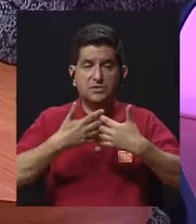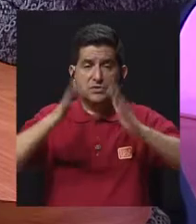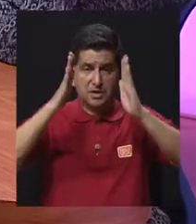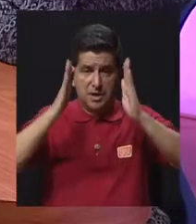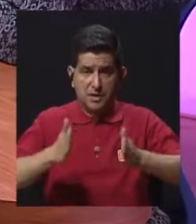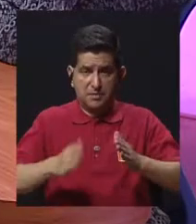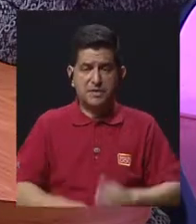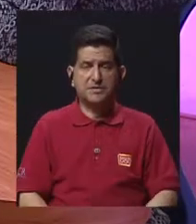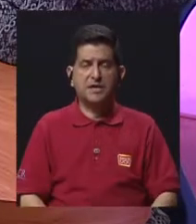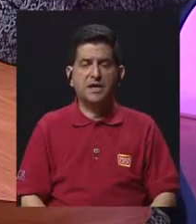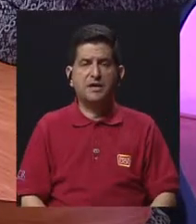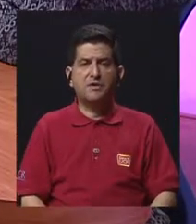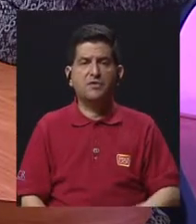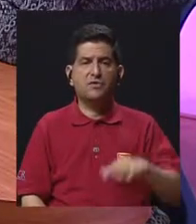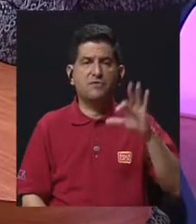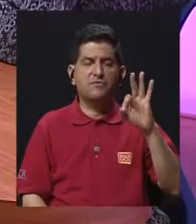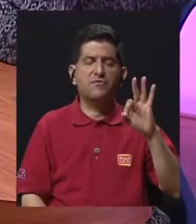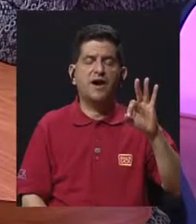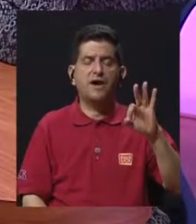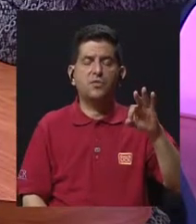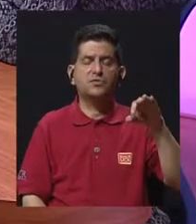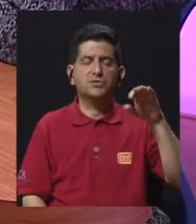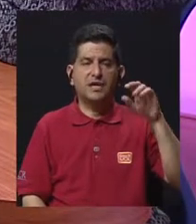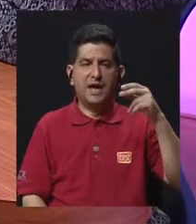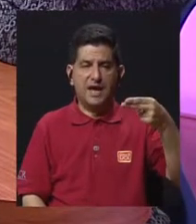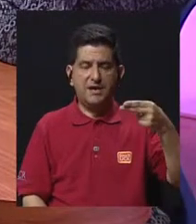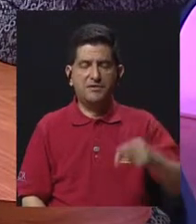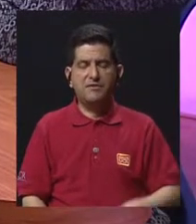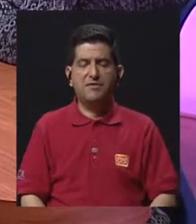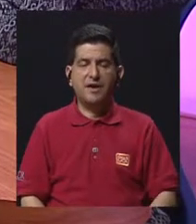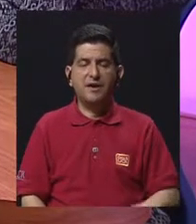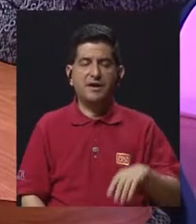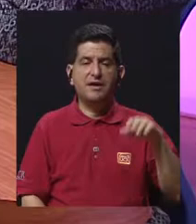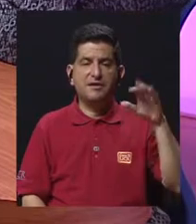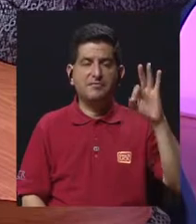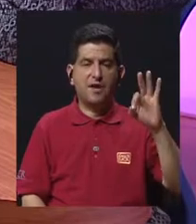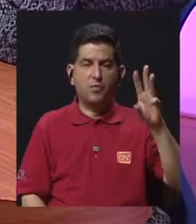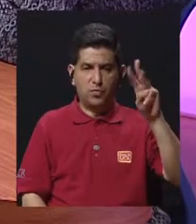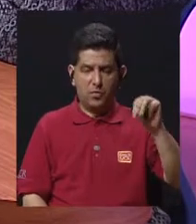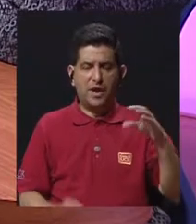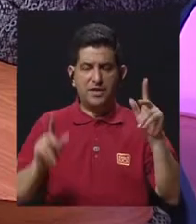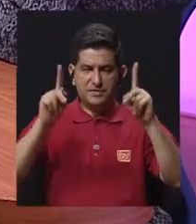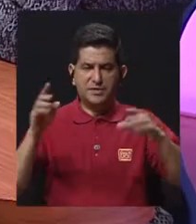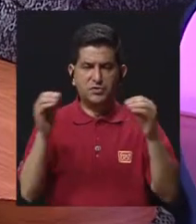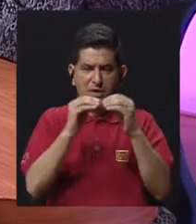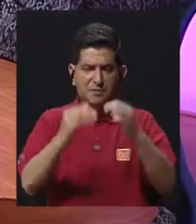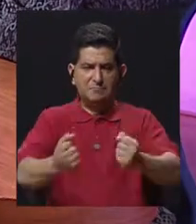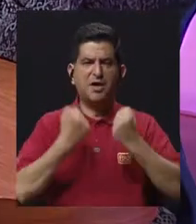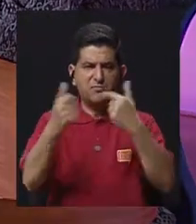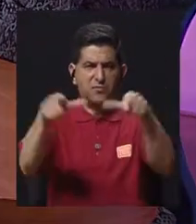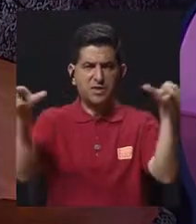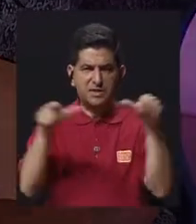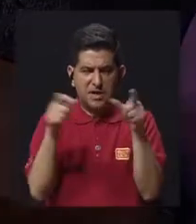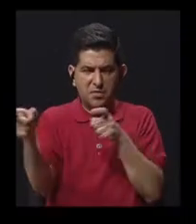empresarios Facusé, René Morales y Reinaldo Canales, que son los terratenientes más fuertes en la zona.